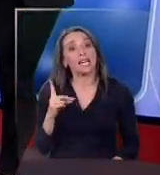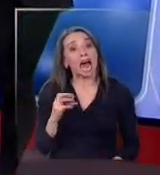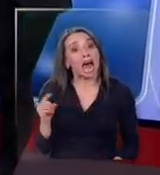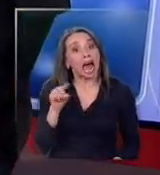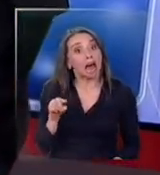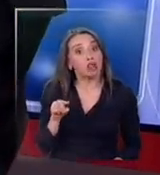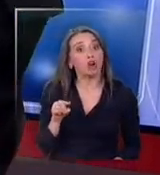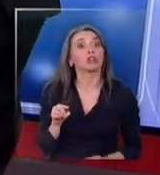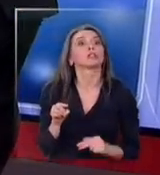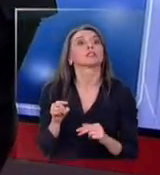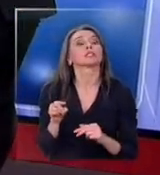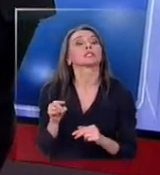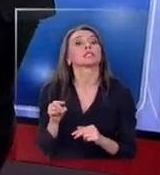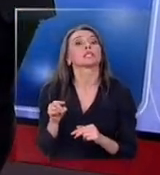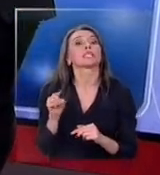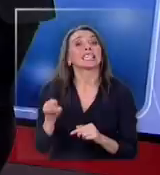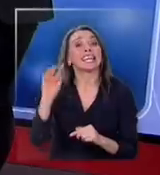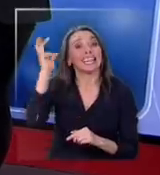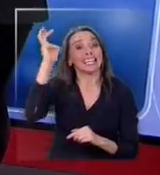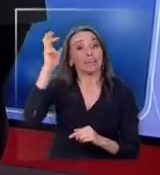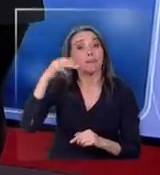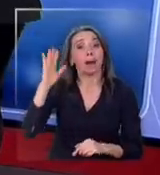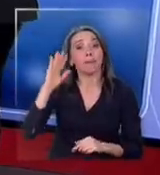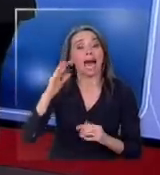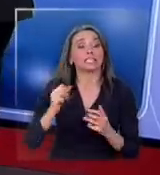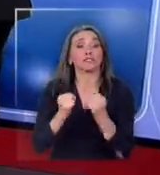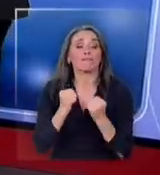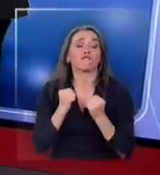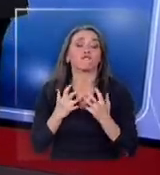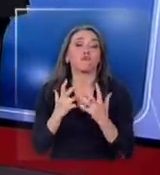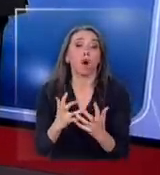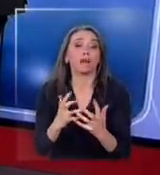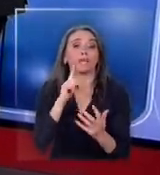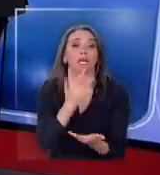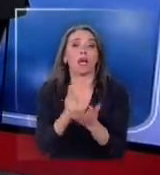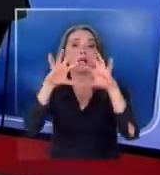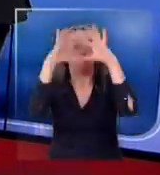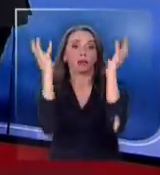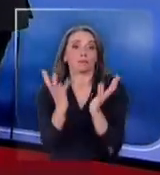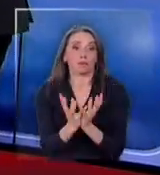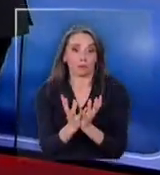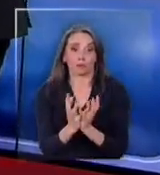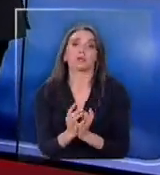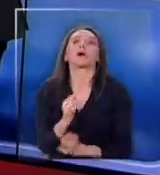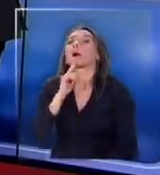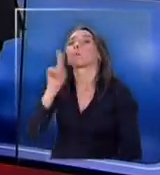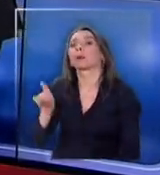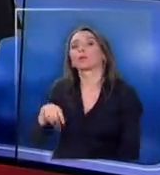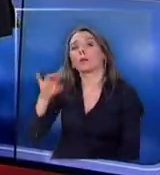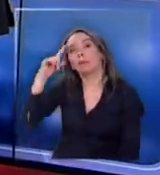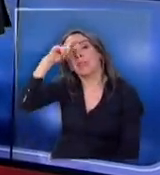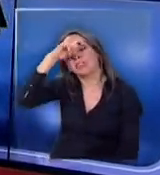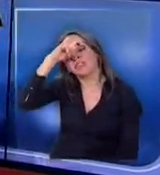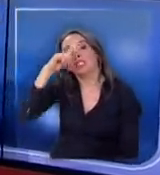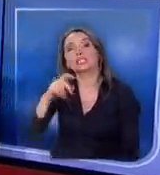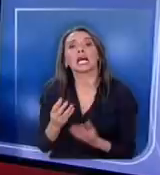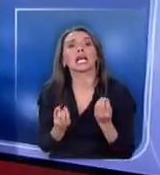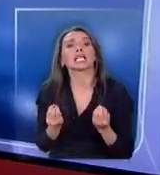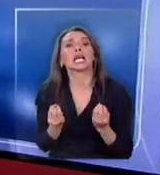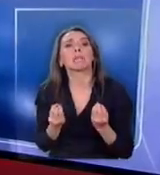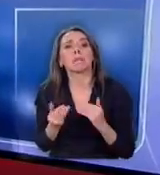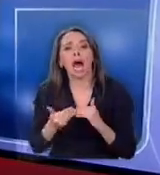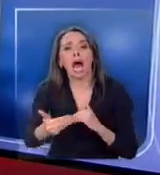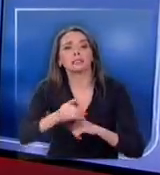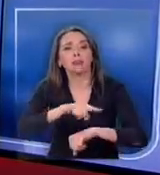se consideran el fenómeno meteorológico más agresivo que tenemos en el planeta. La pregunta más difícil probablemente de todas, ¿y qué va a pasar